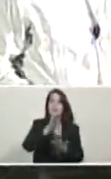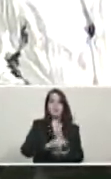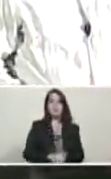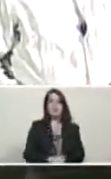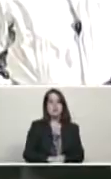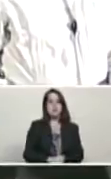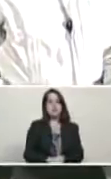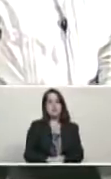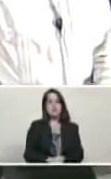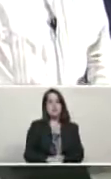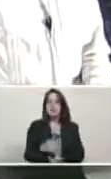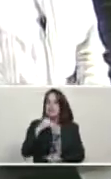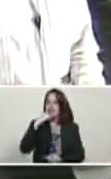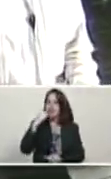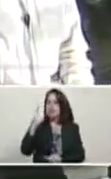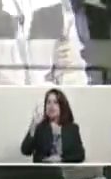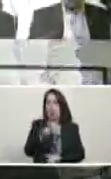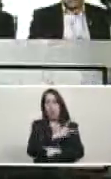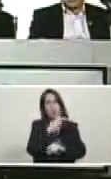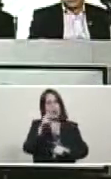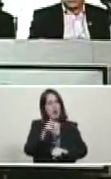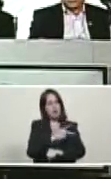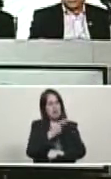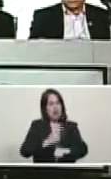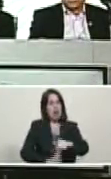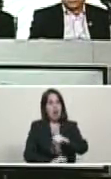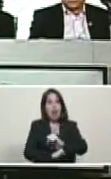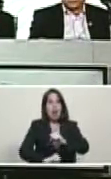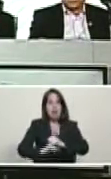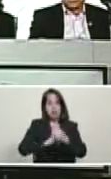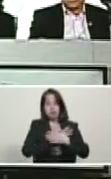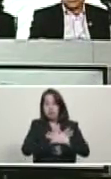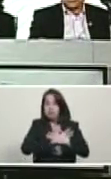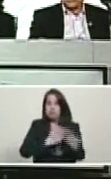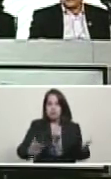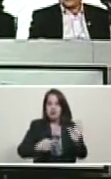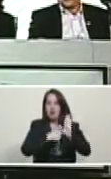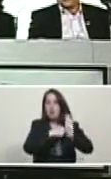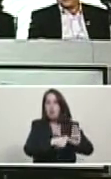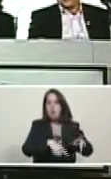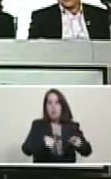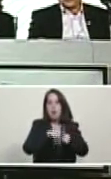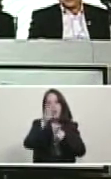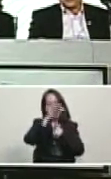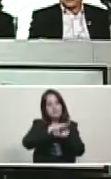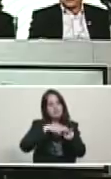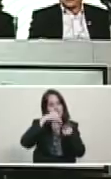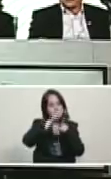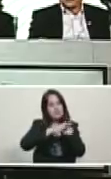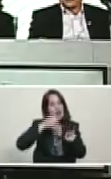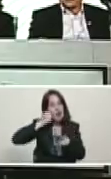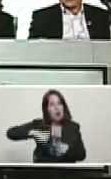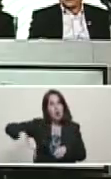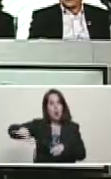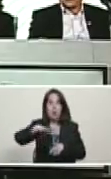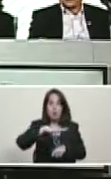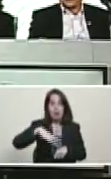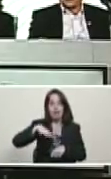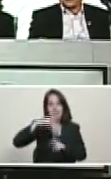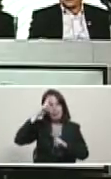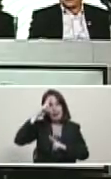dice por ahí un poeta la solidaridad es la expresión de la ternura de los pueblos y tiene